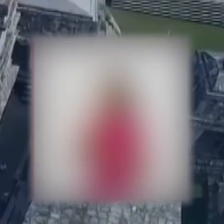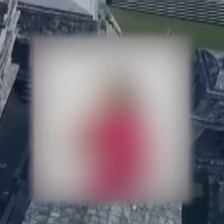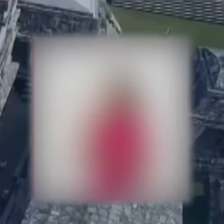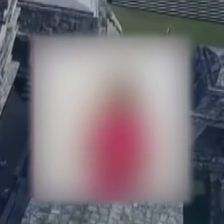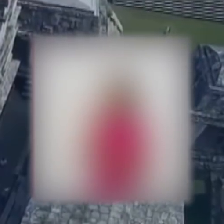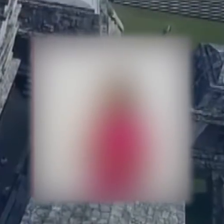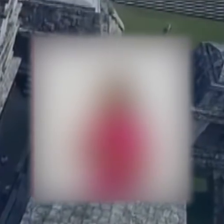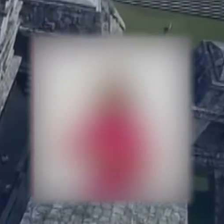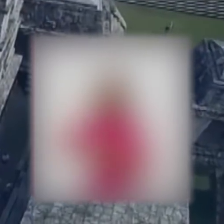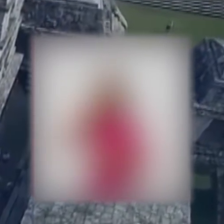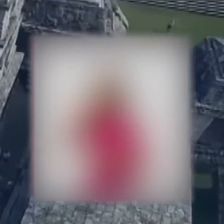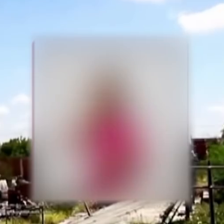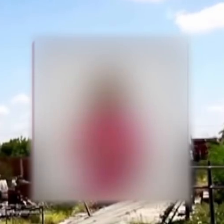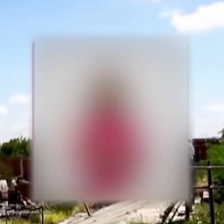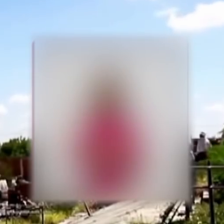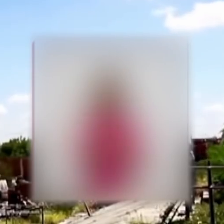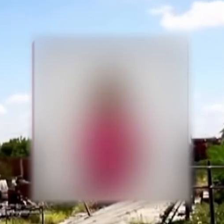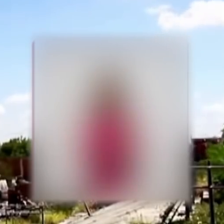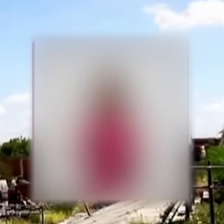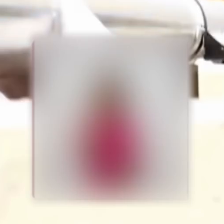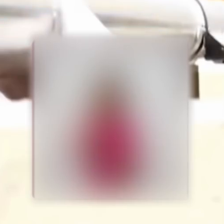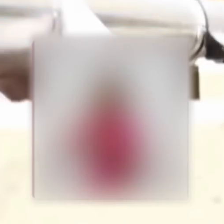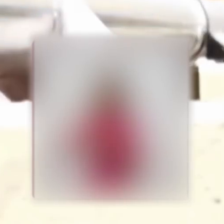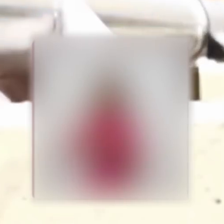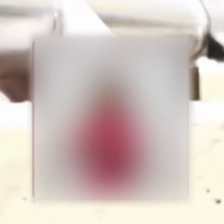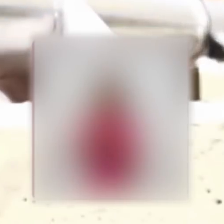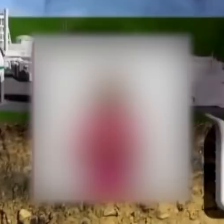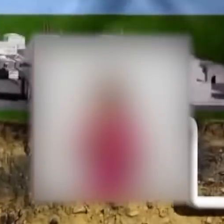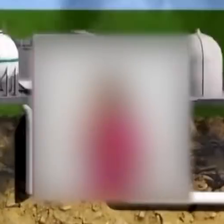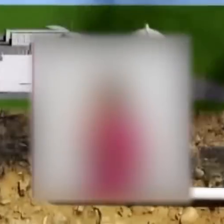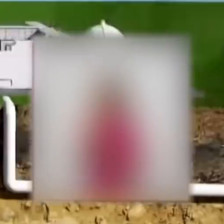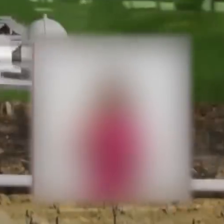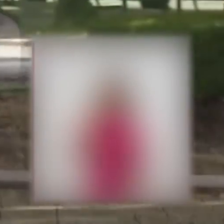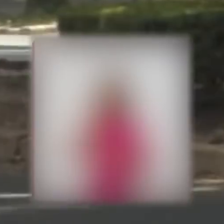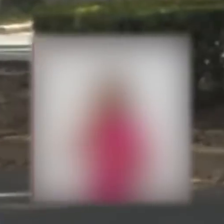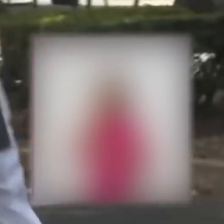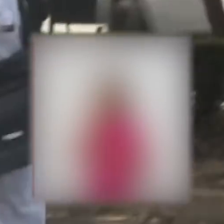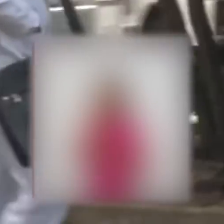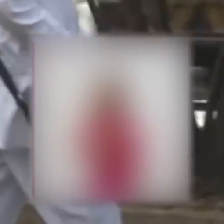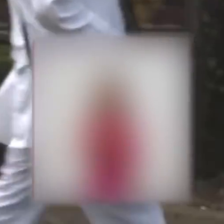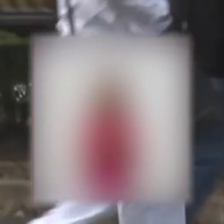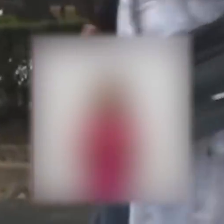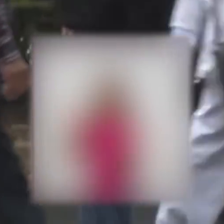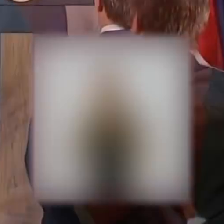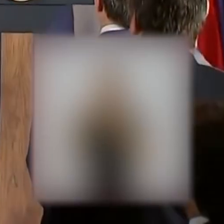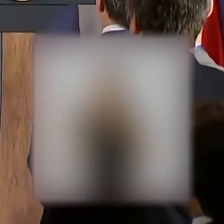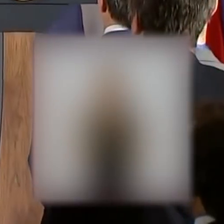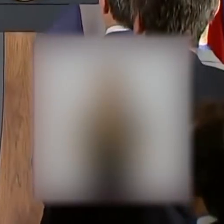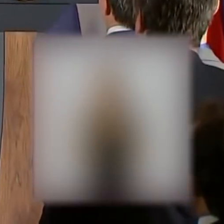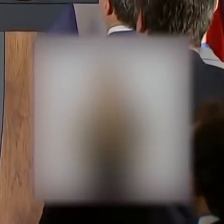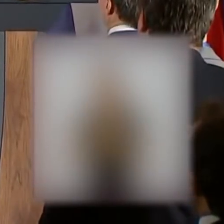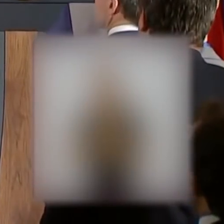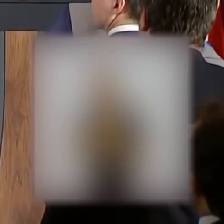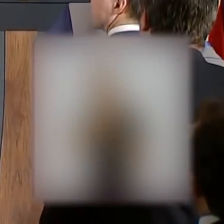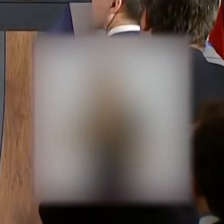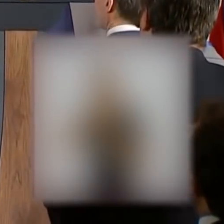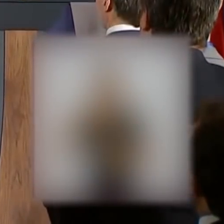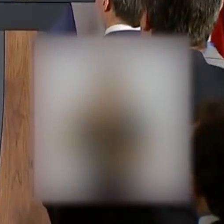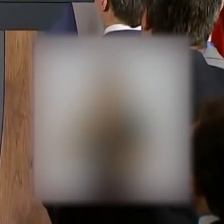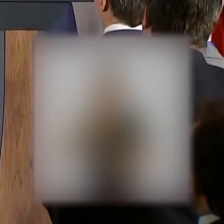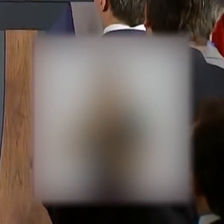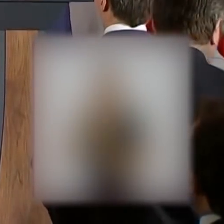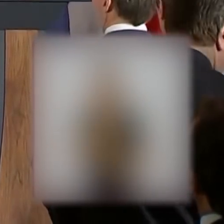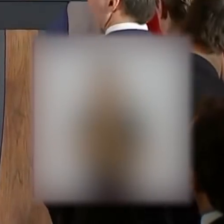Maya, una refinería en Tabasco, el aumento a la pensión de adultos mayores, entre otros programas. En Buenos Aires, Argentina,